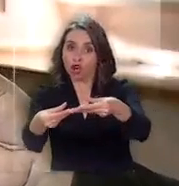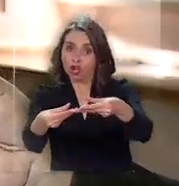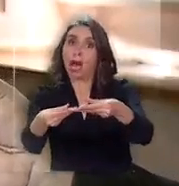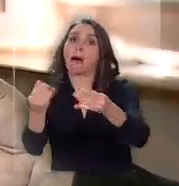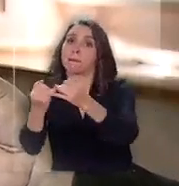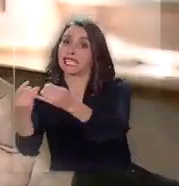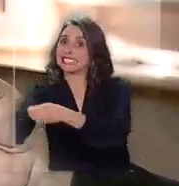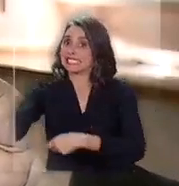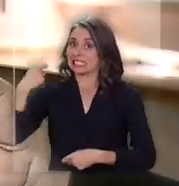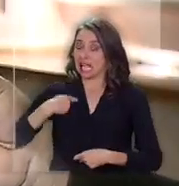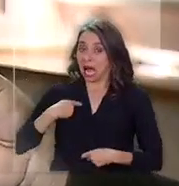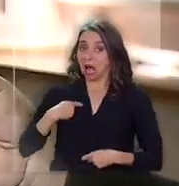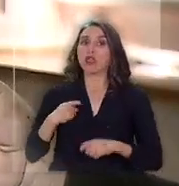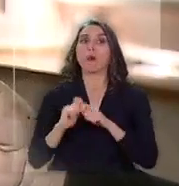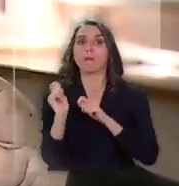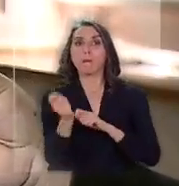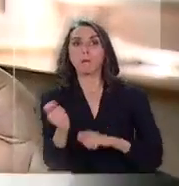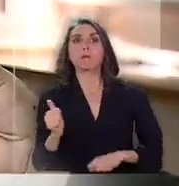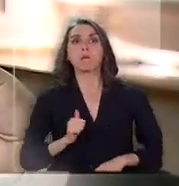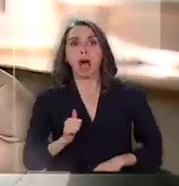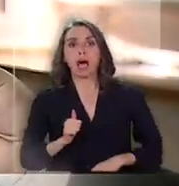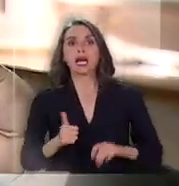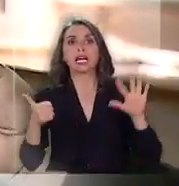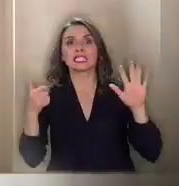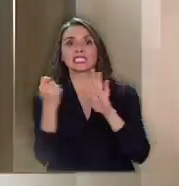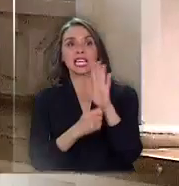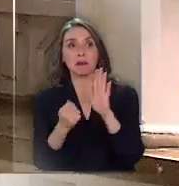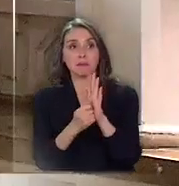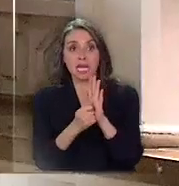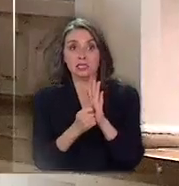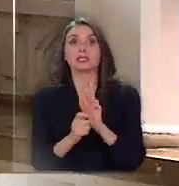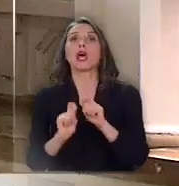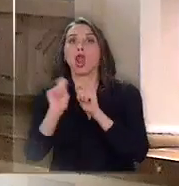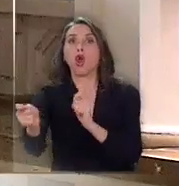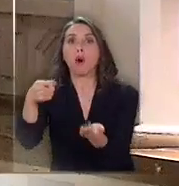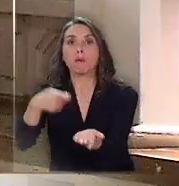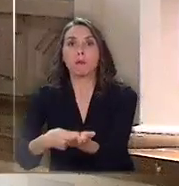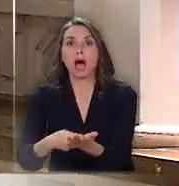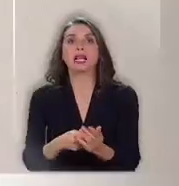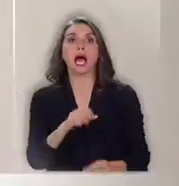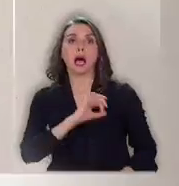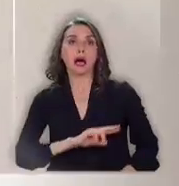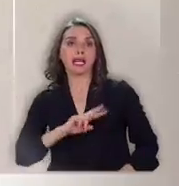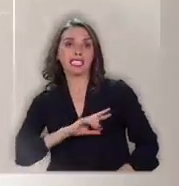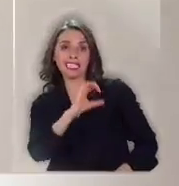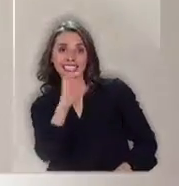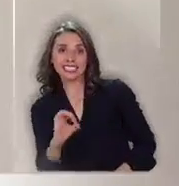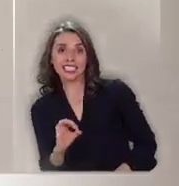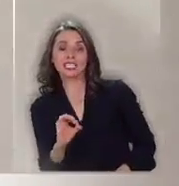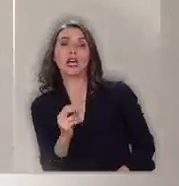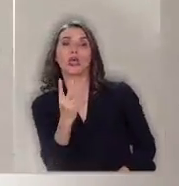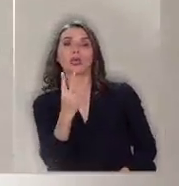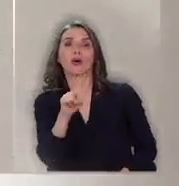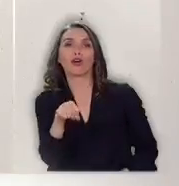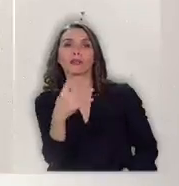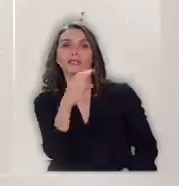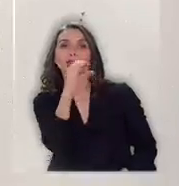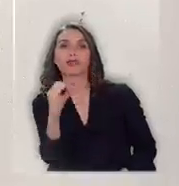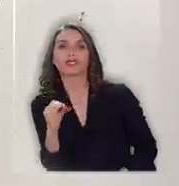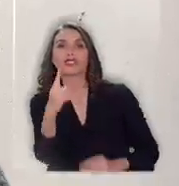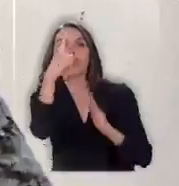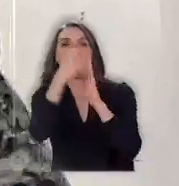y recuperan su especie. En la gran mayoría de los casos en los 6 meses iniciales. Porque además la tasa de interés es del 2,5% mensual, una